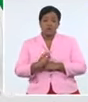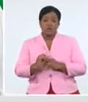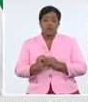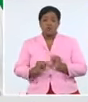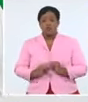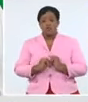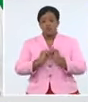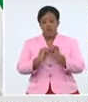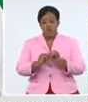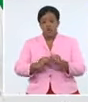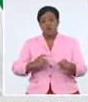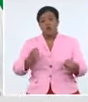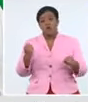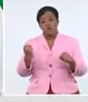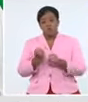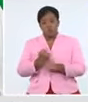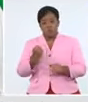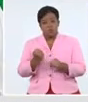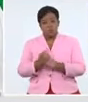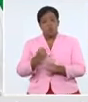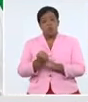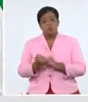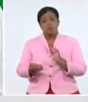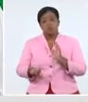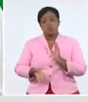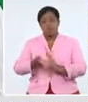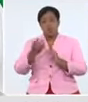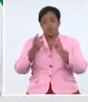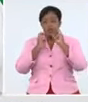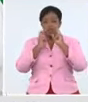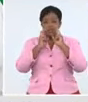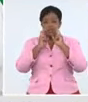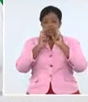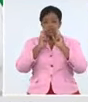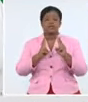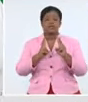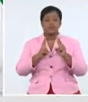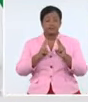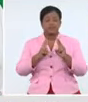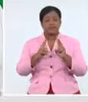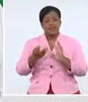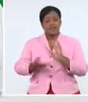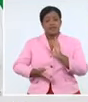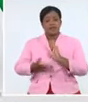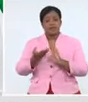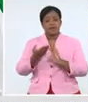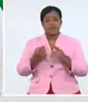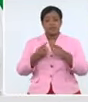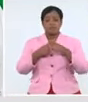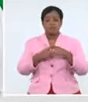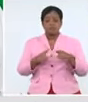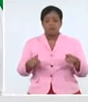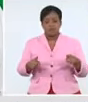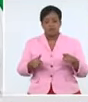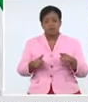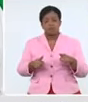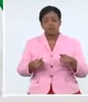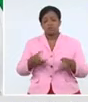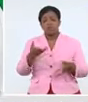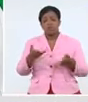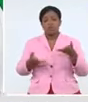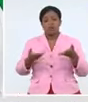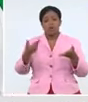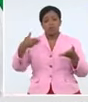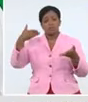se hace para salvar las vidas, resulta elevado, independientemente de que sea inferior a la tasa